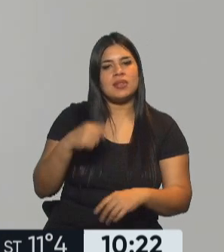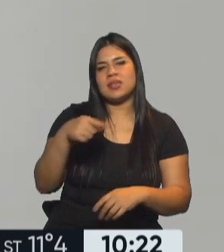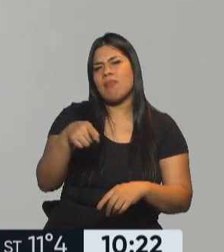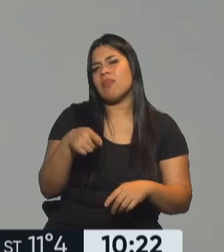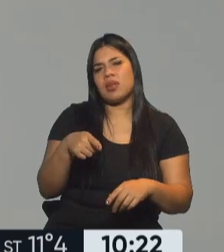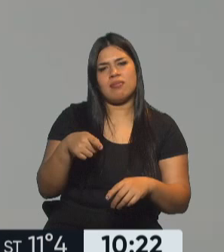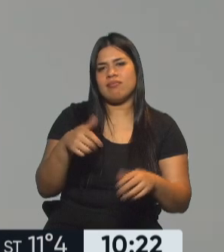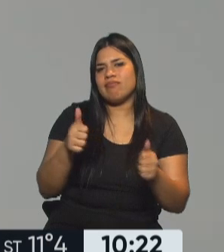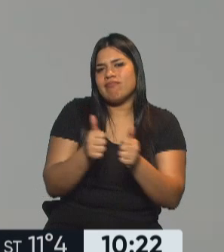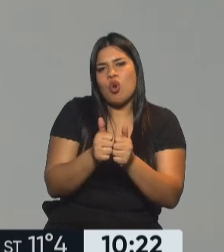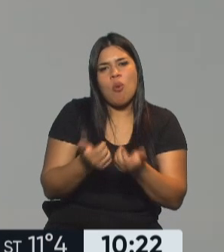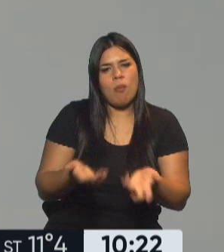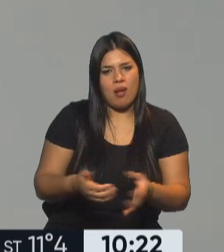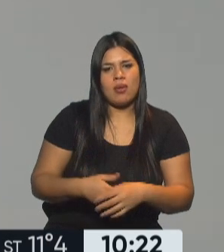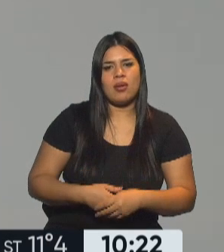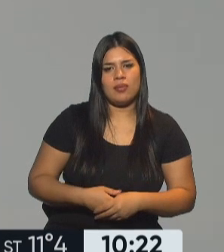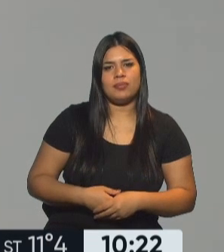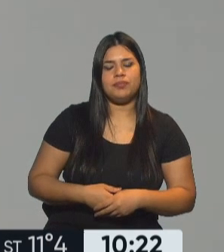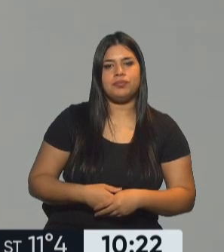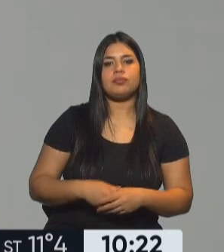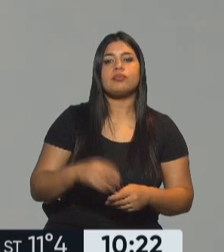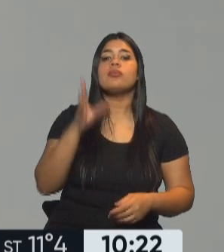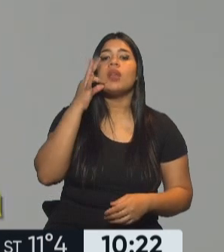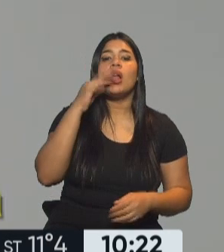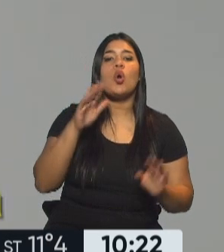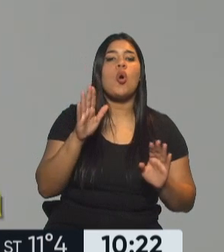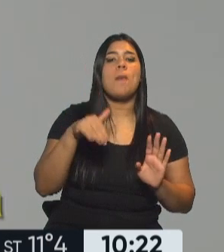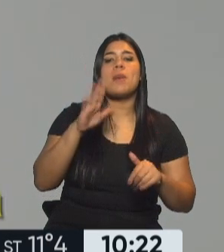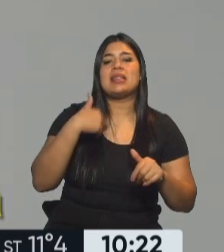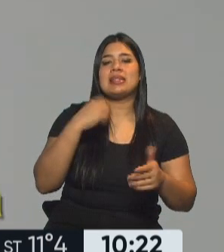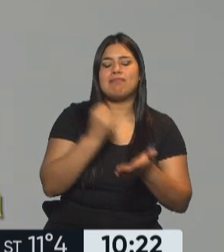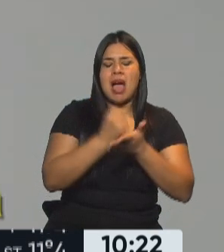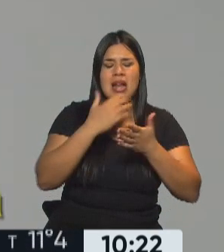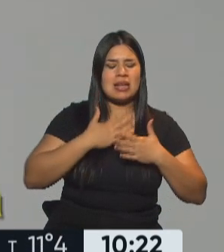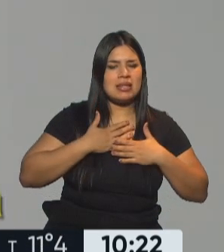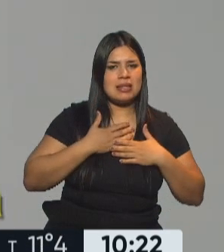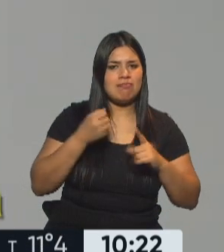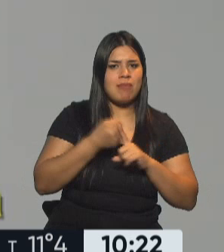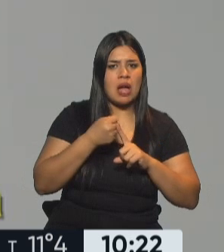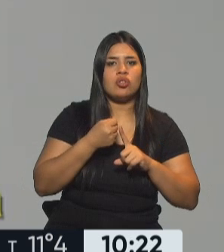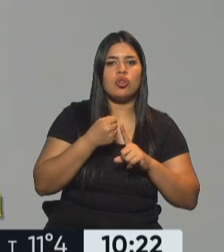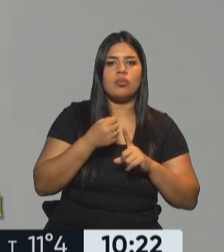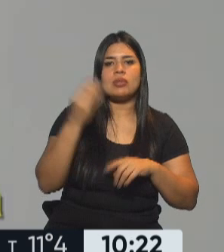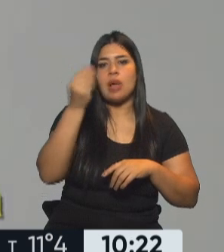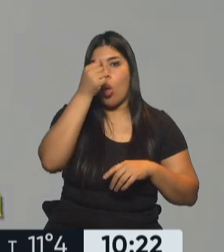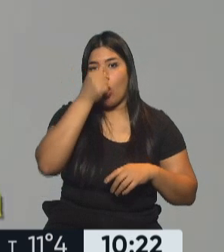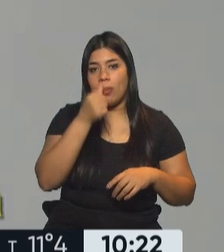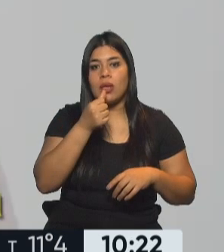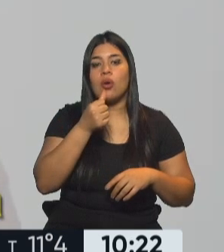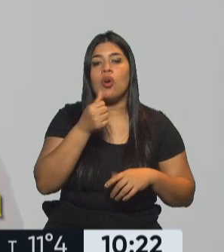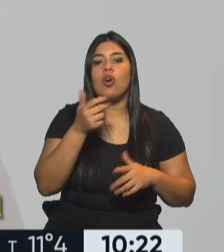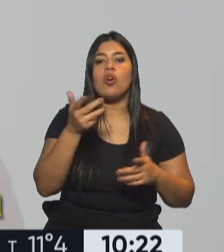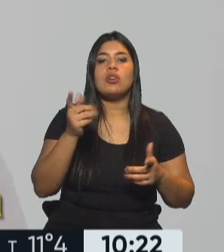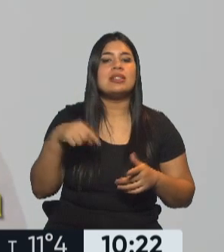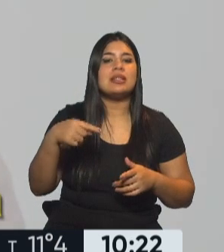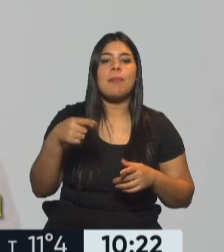compañero. Una de las cosas que más me marcaron de él fue que los fines de semana buscaba